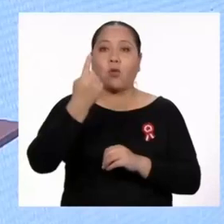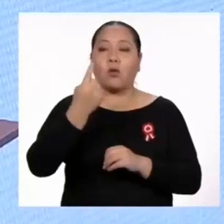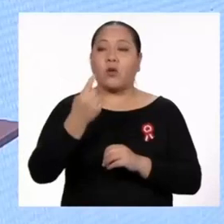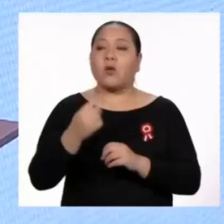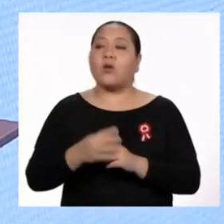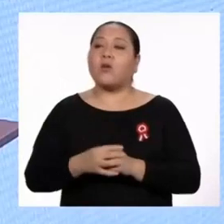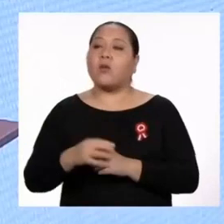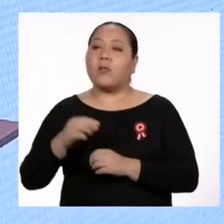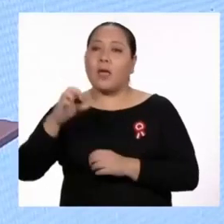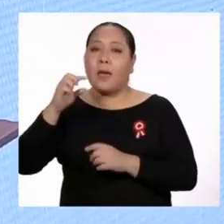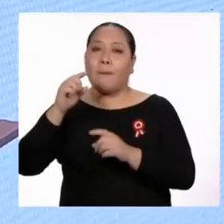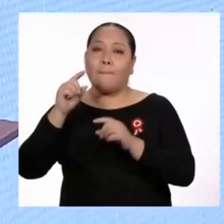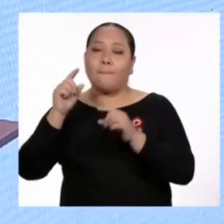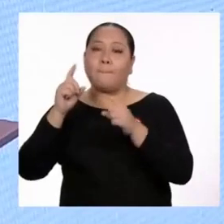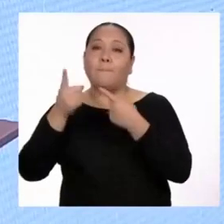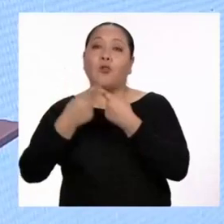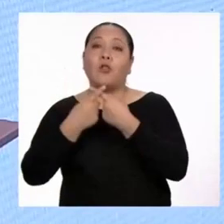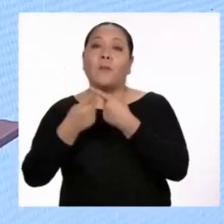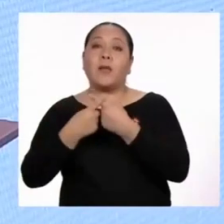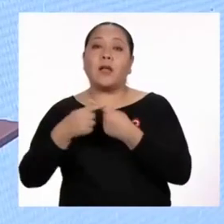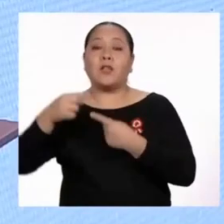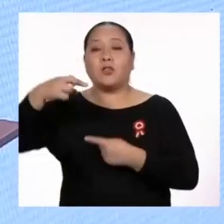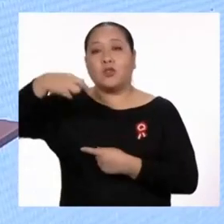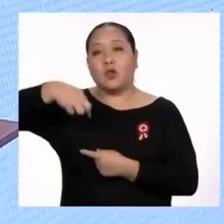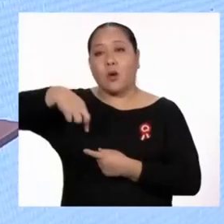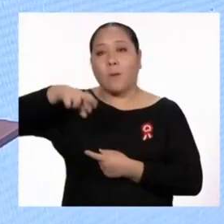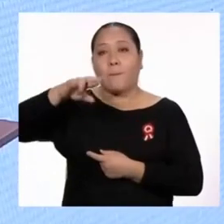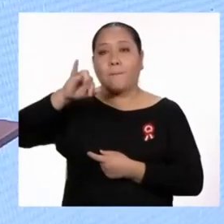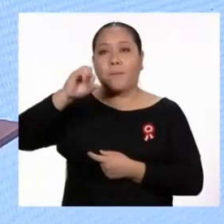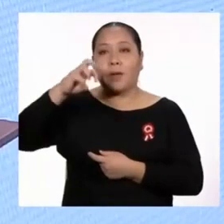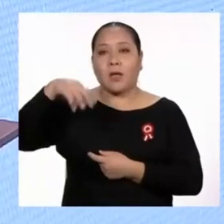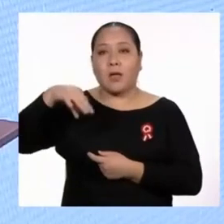primos. Tiene que ver con que son